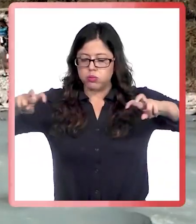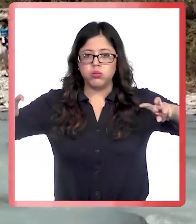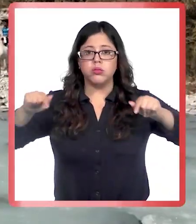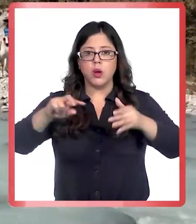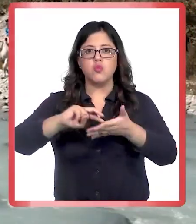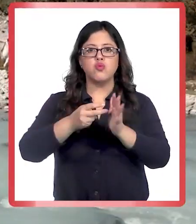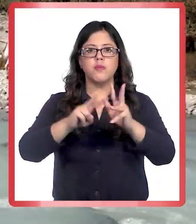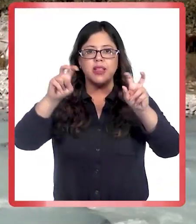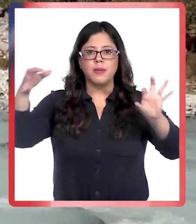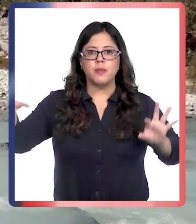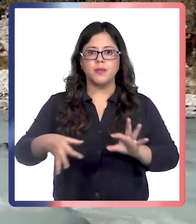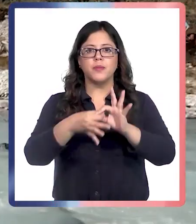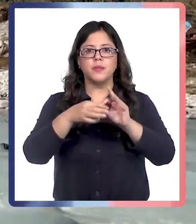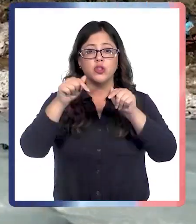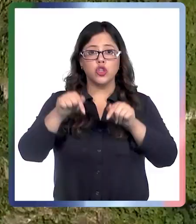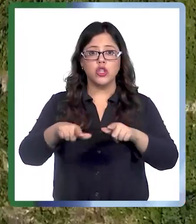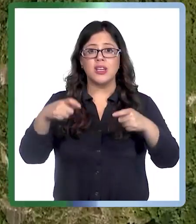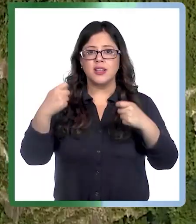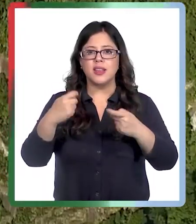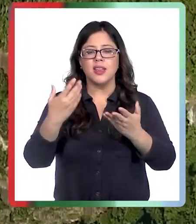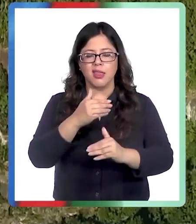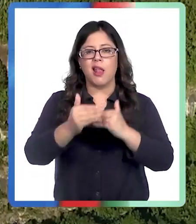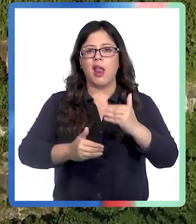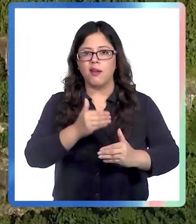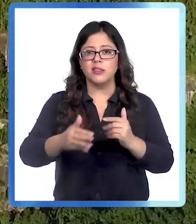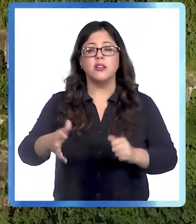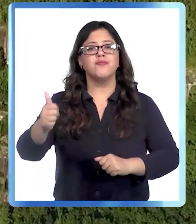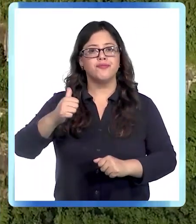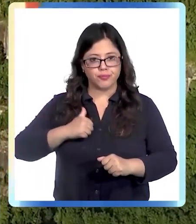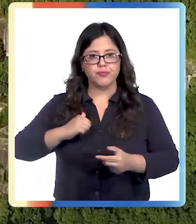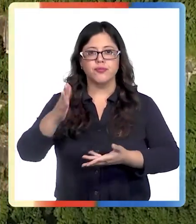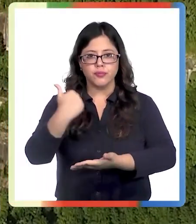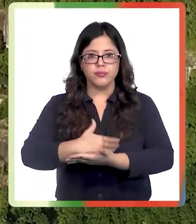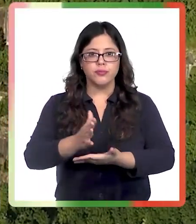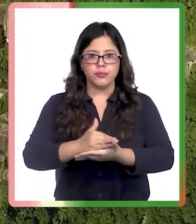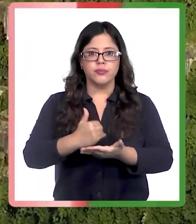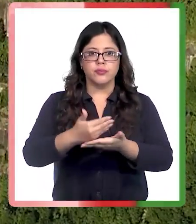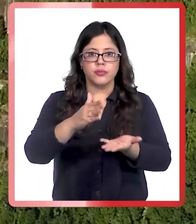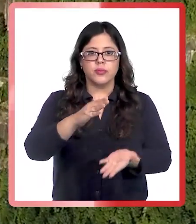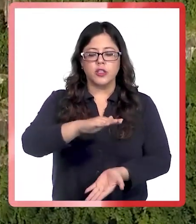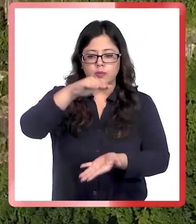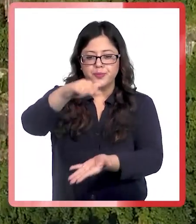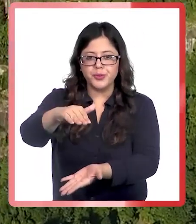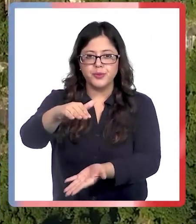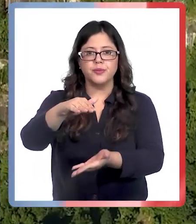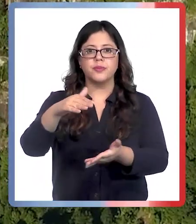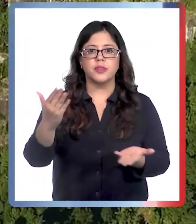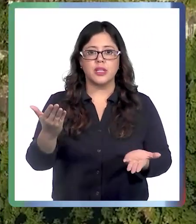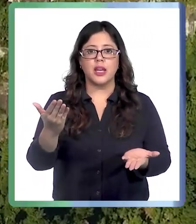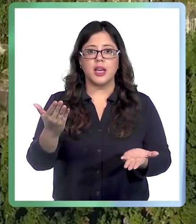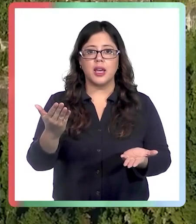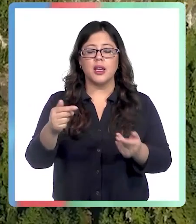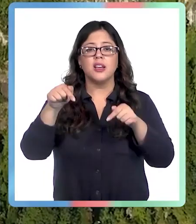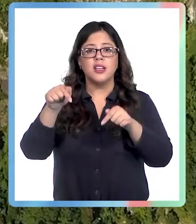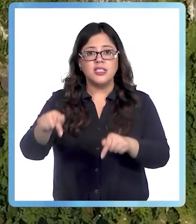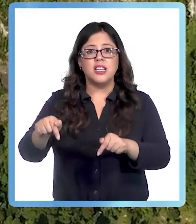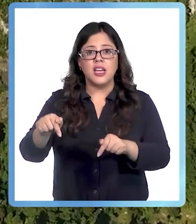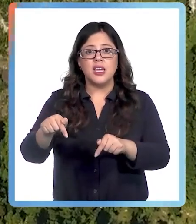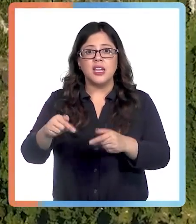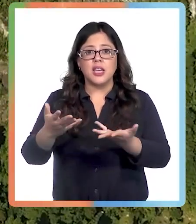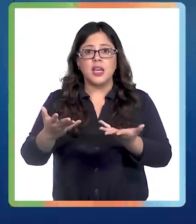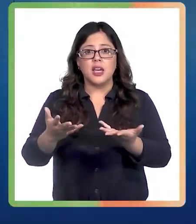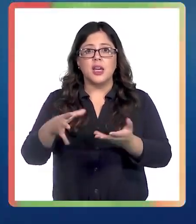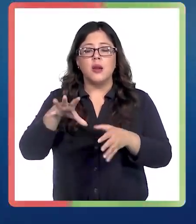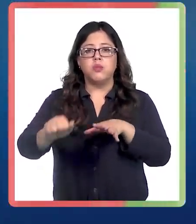y problemas de conectividad que hasta hoy intentan ser superados. Se cumplió con lo planificado de llevar el diésel y entregar alivio a quienes hacen